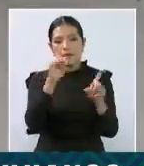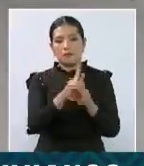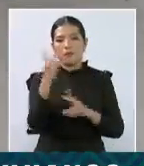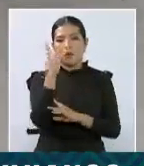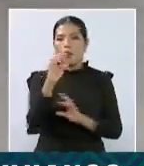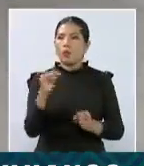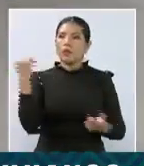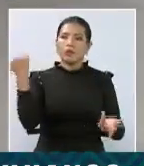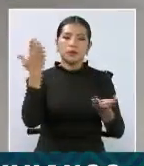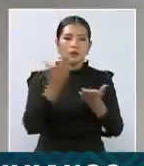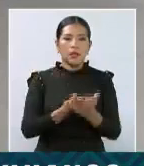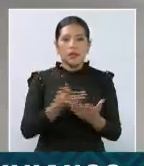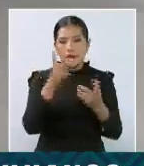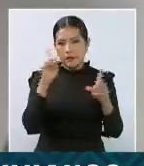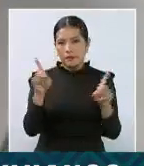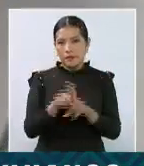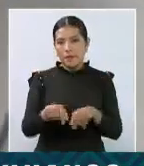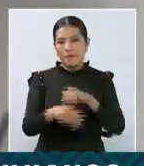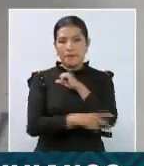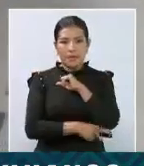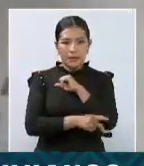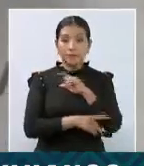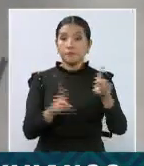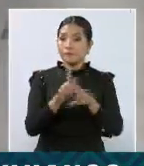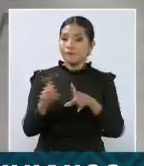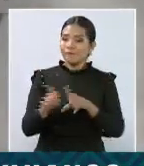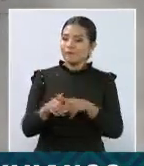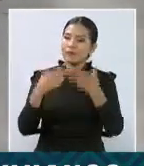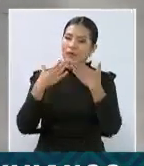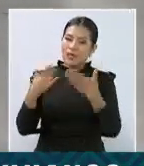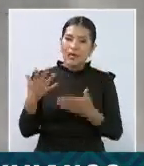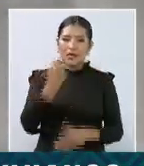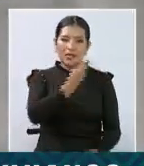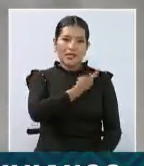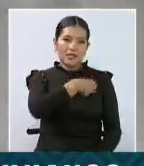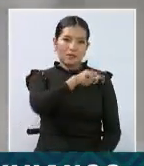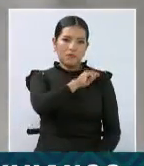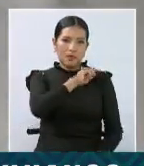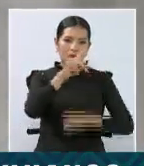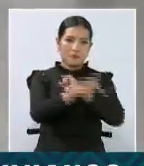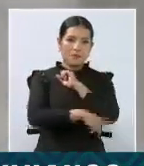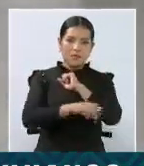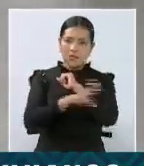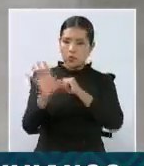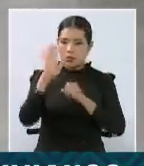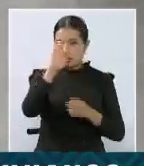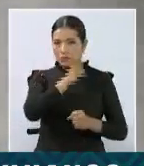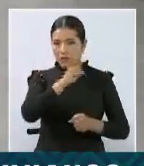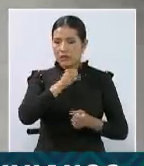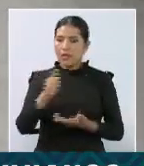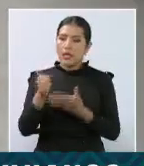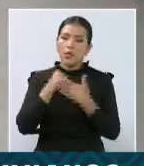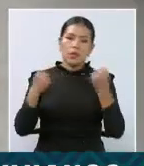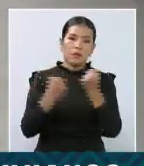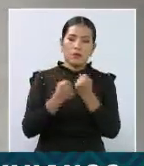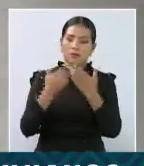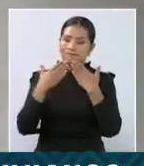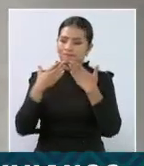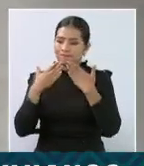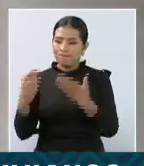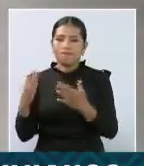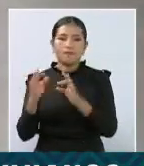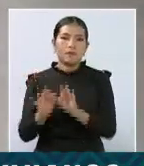nuestro país. También el apoyo de España ha sido bastante importante en esta jornada, puesto que sin la ayuda de ellos tampoco hubieran llegado aquí